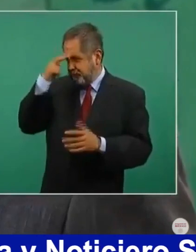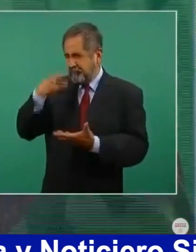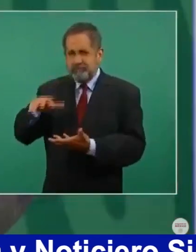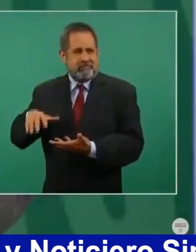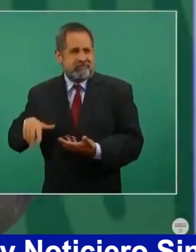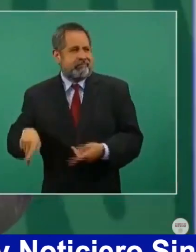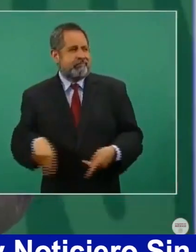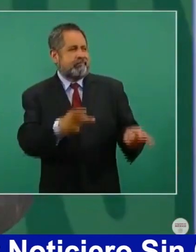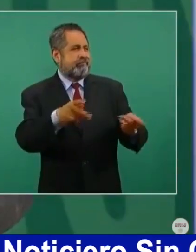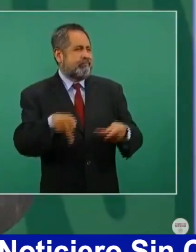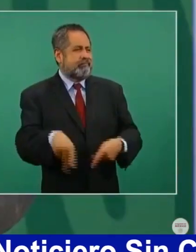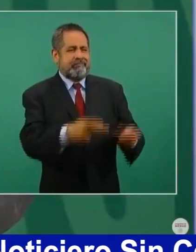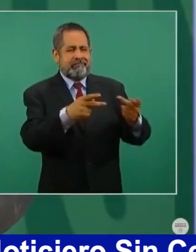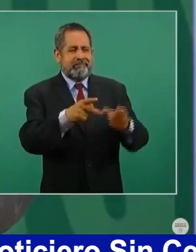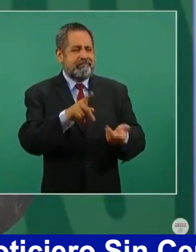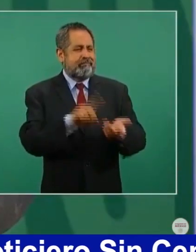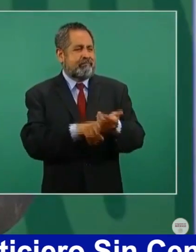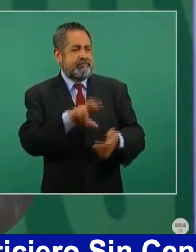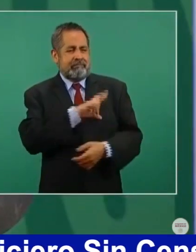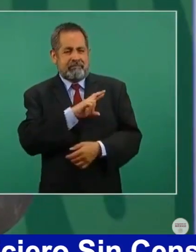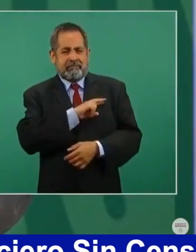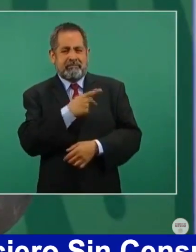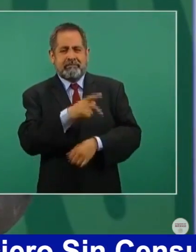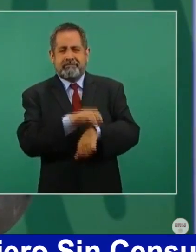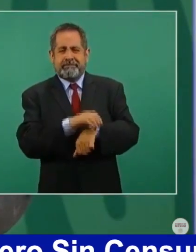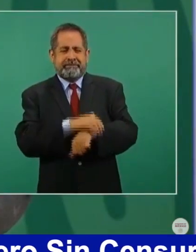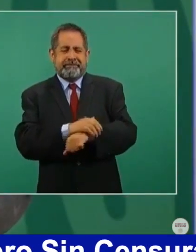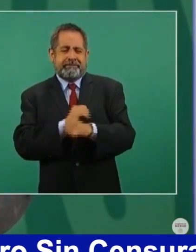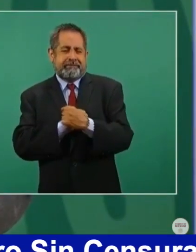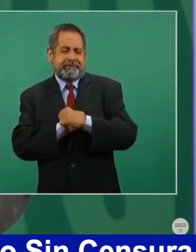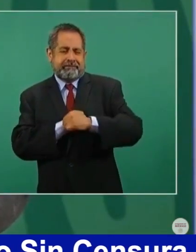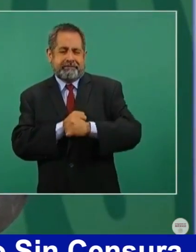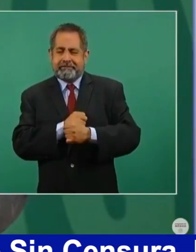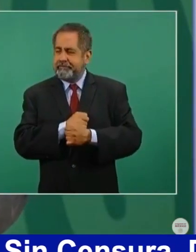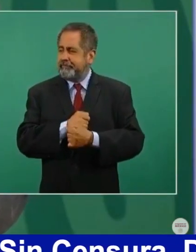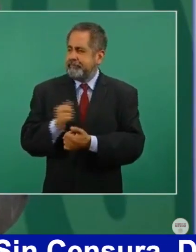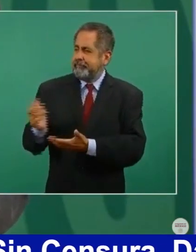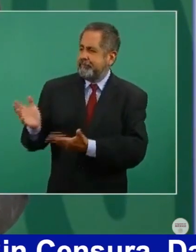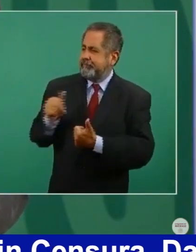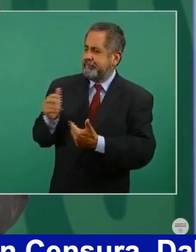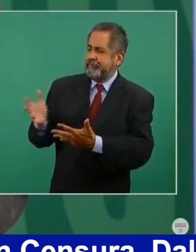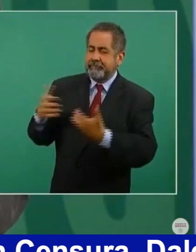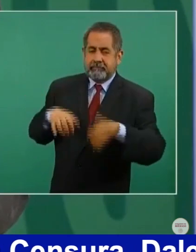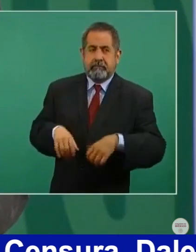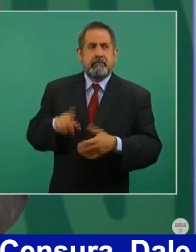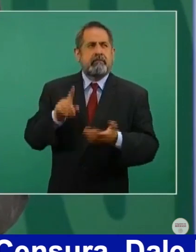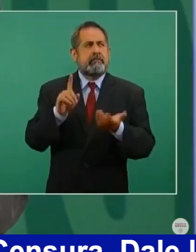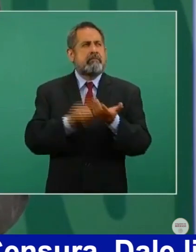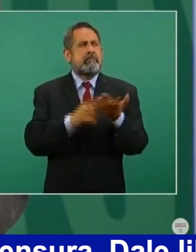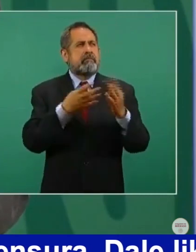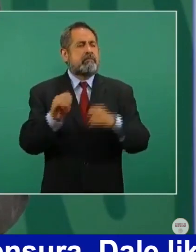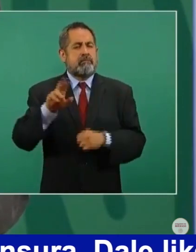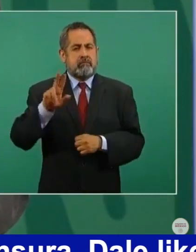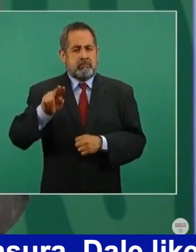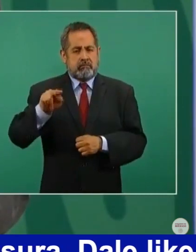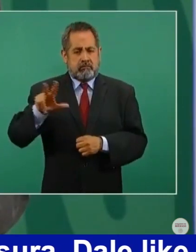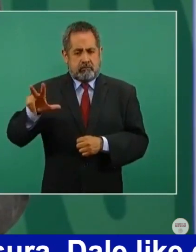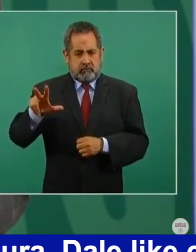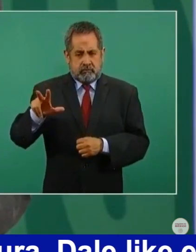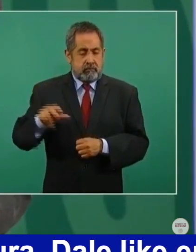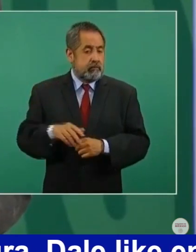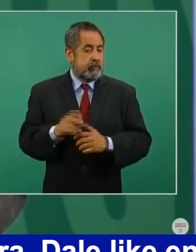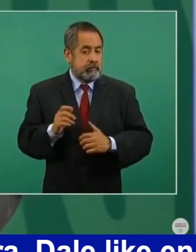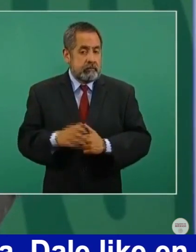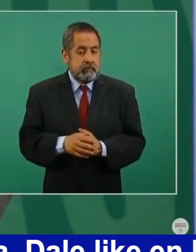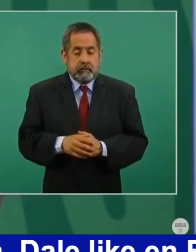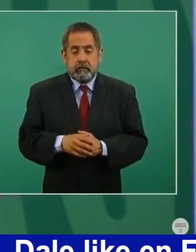del pueblo y de la nación a particulares, a sus allegados, esto es en 1988,